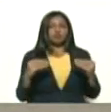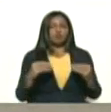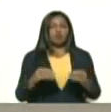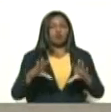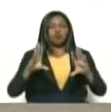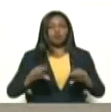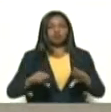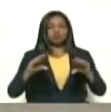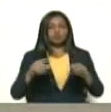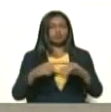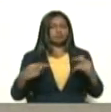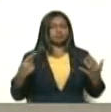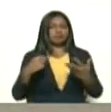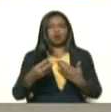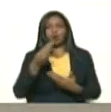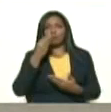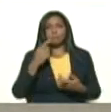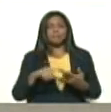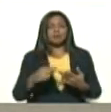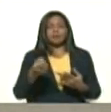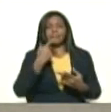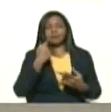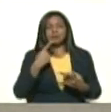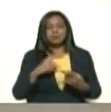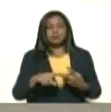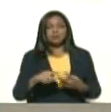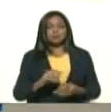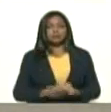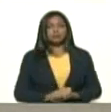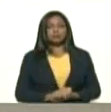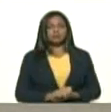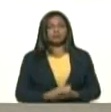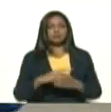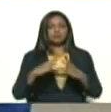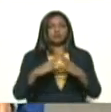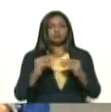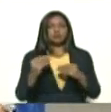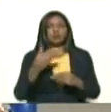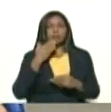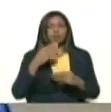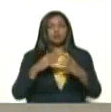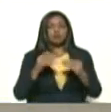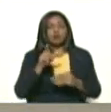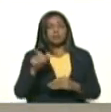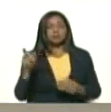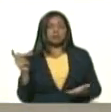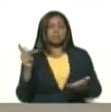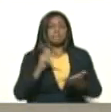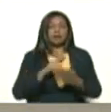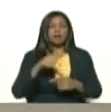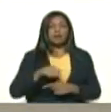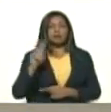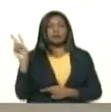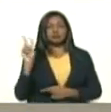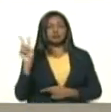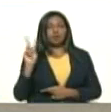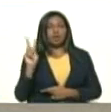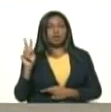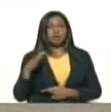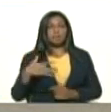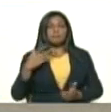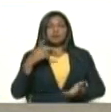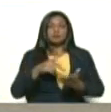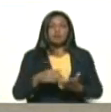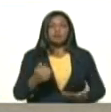Colchones, colchonetas, alimentos, medicinas. Lo que le pido a todo el que está ingresando es que ingrese con espíritu